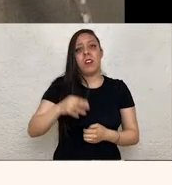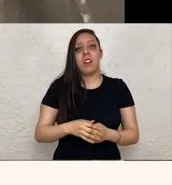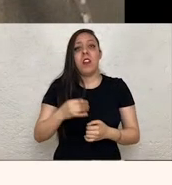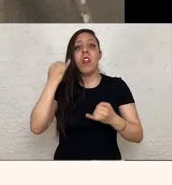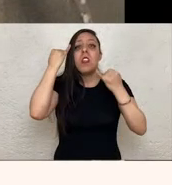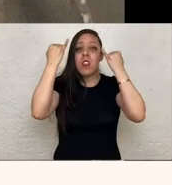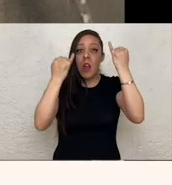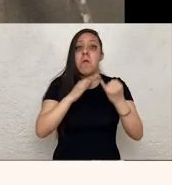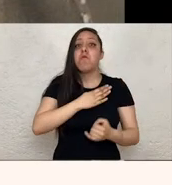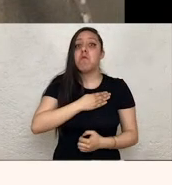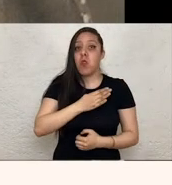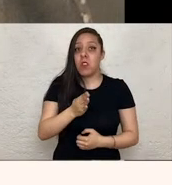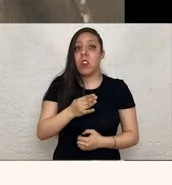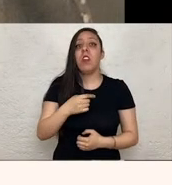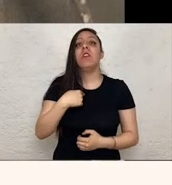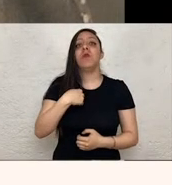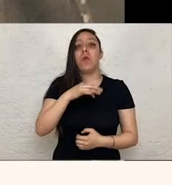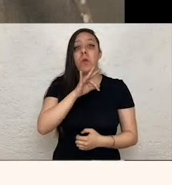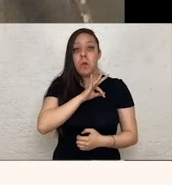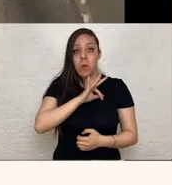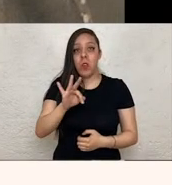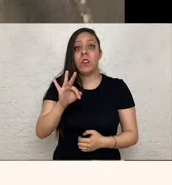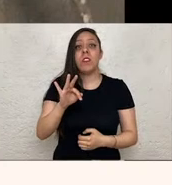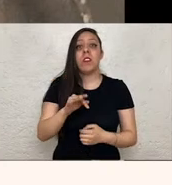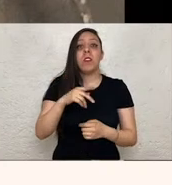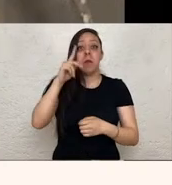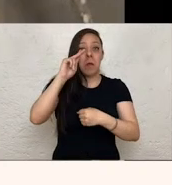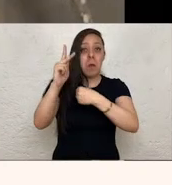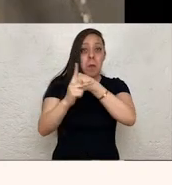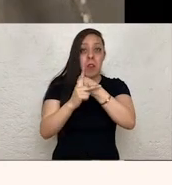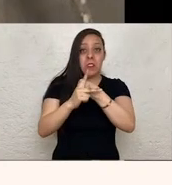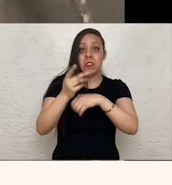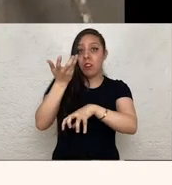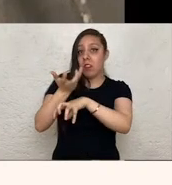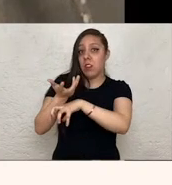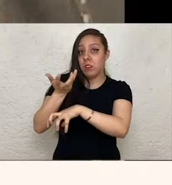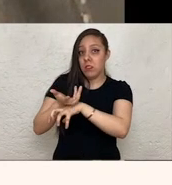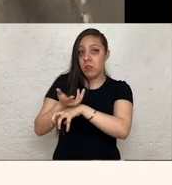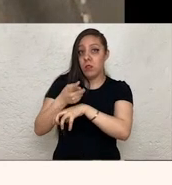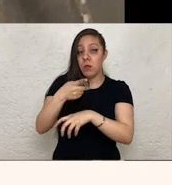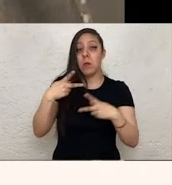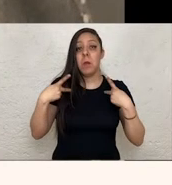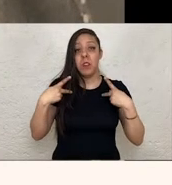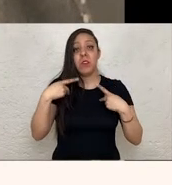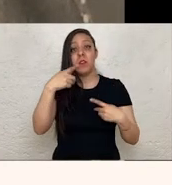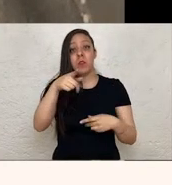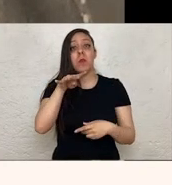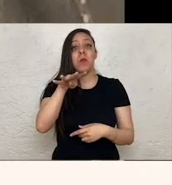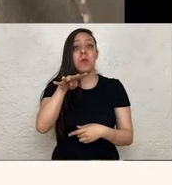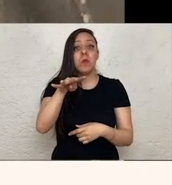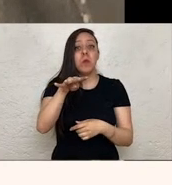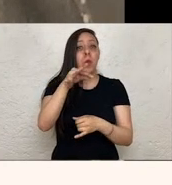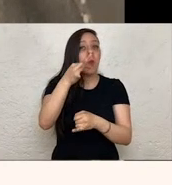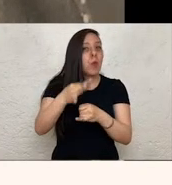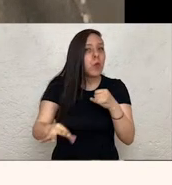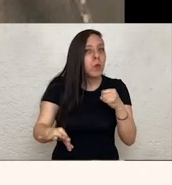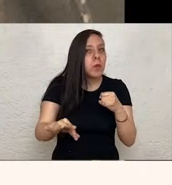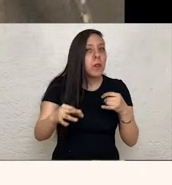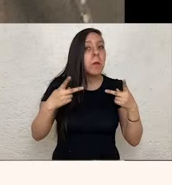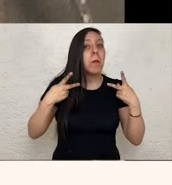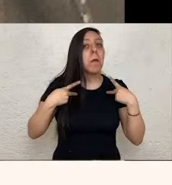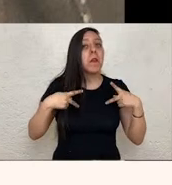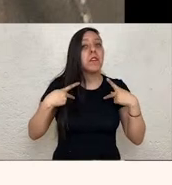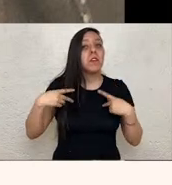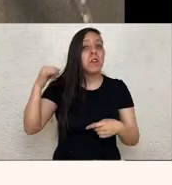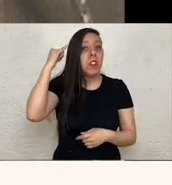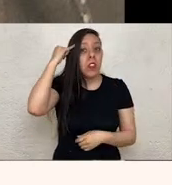tuvimos la idea, bueno, en el siglo XIX, en mi país, en los Estados Unidos, los